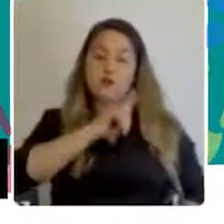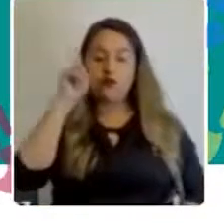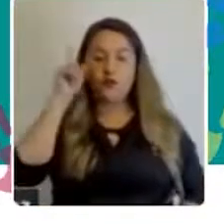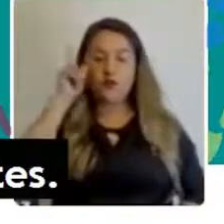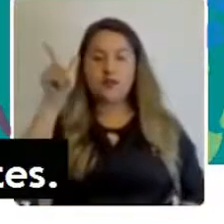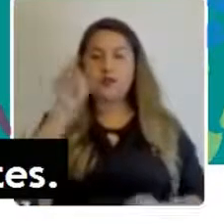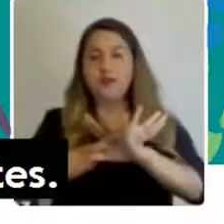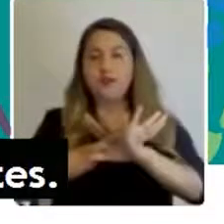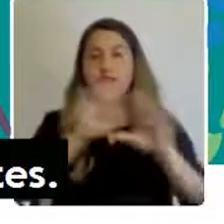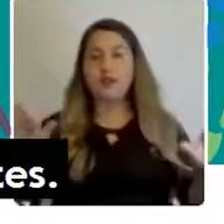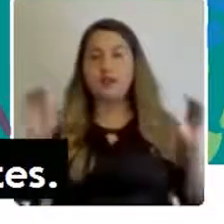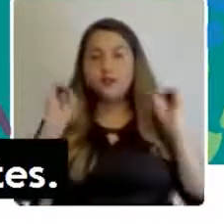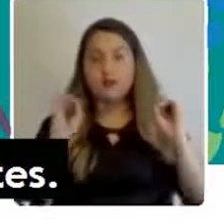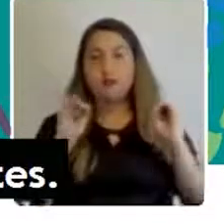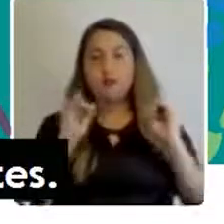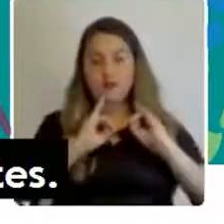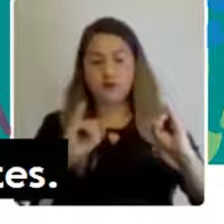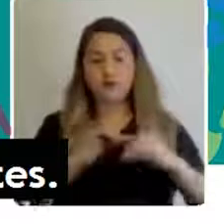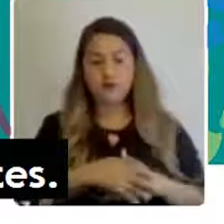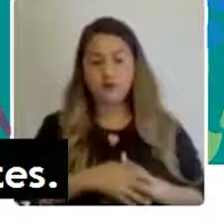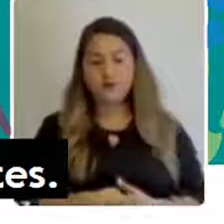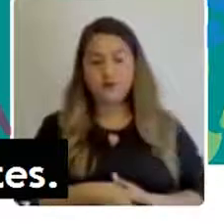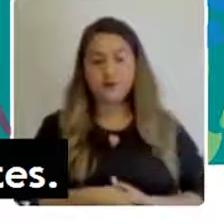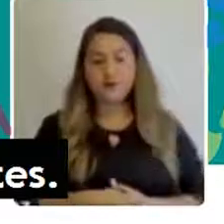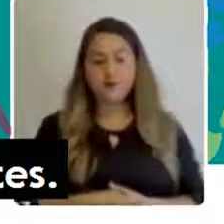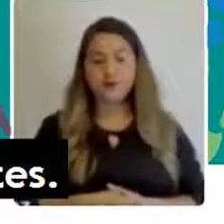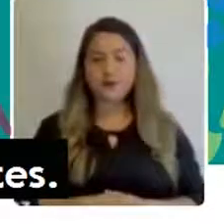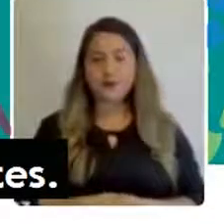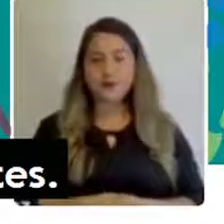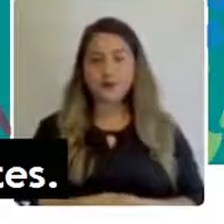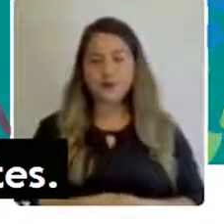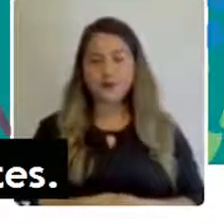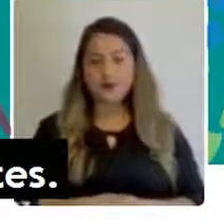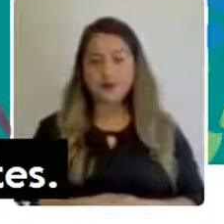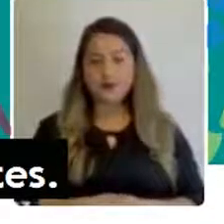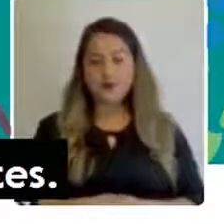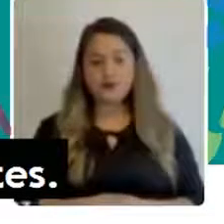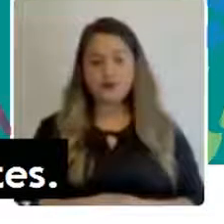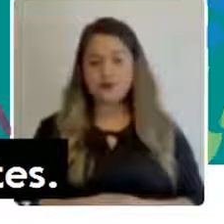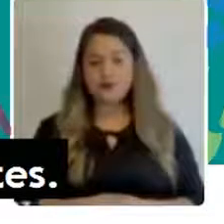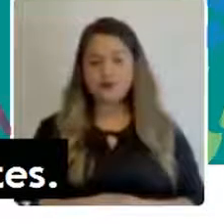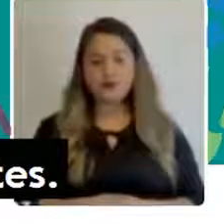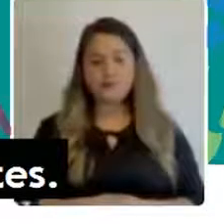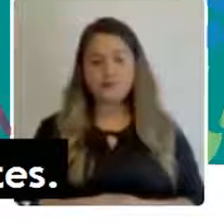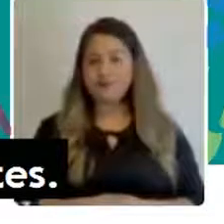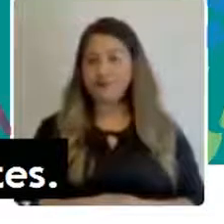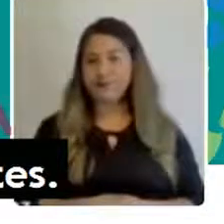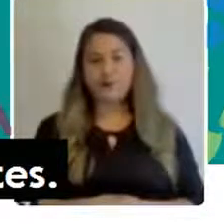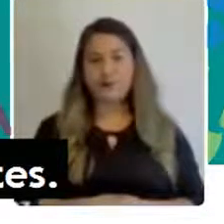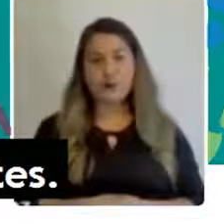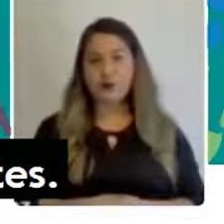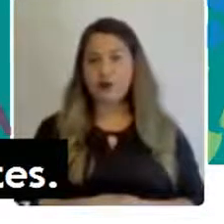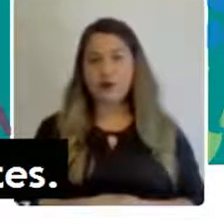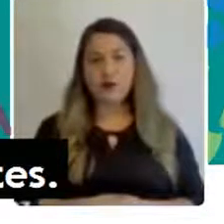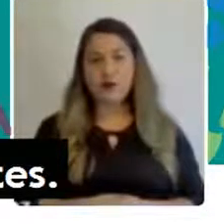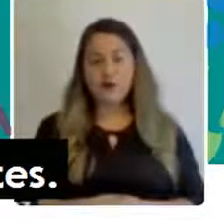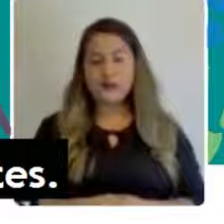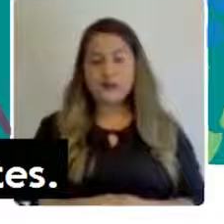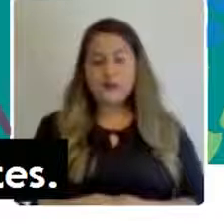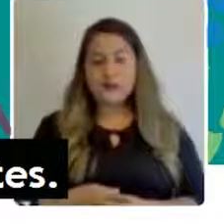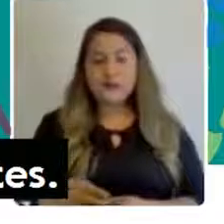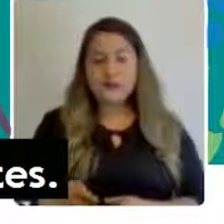actualmente. Los ensayos clínicos están acá, y GUARD y